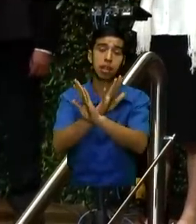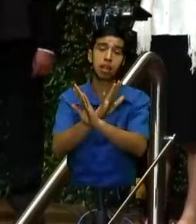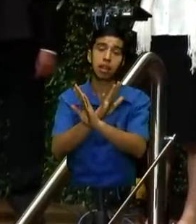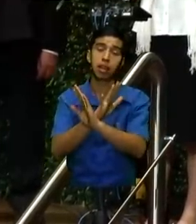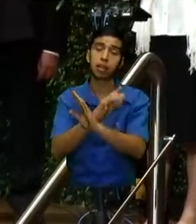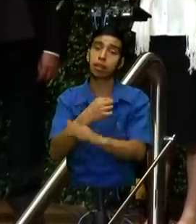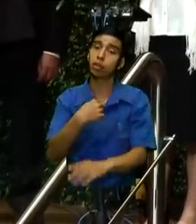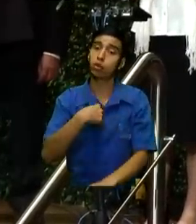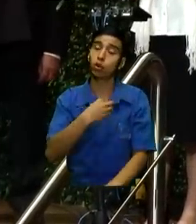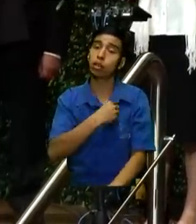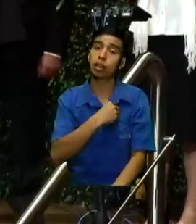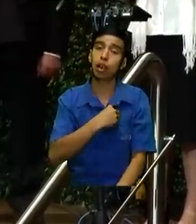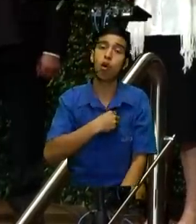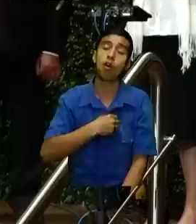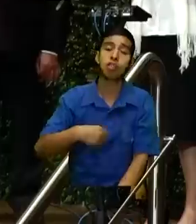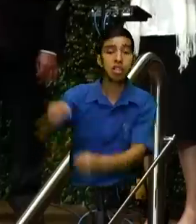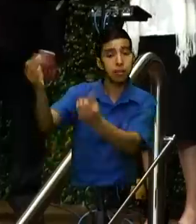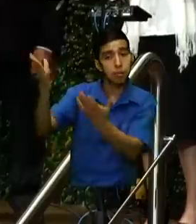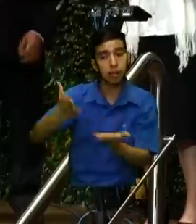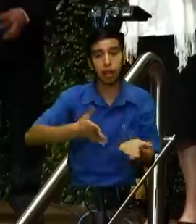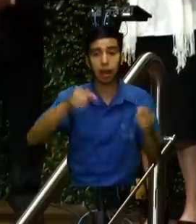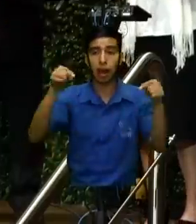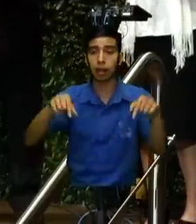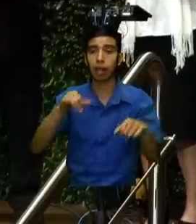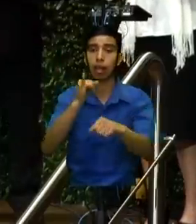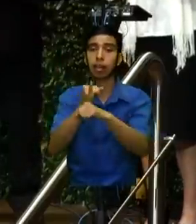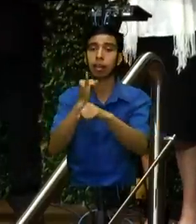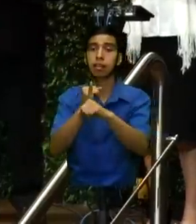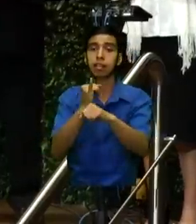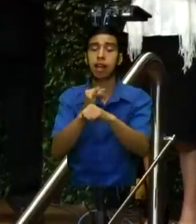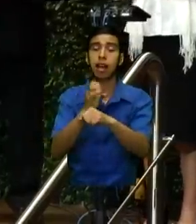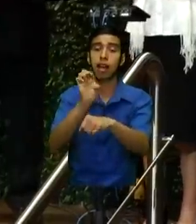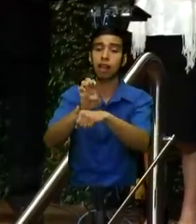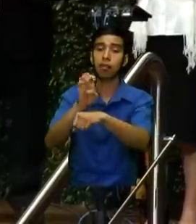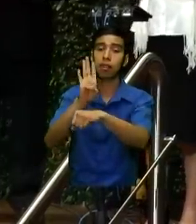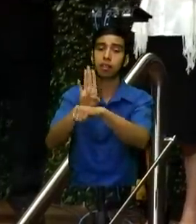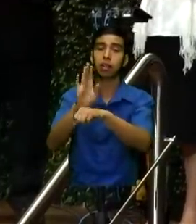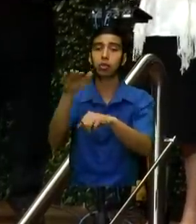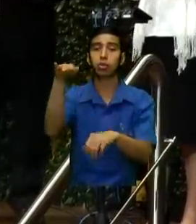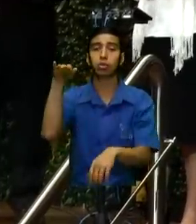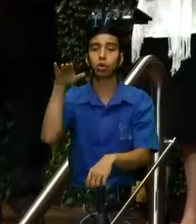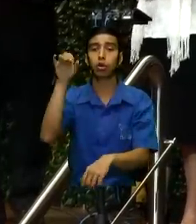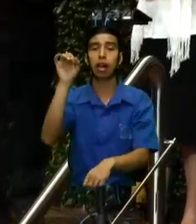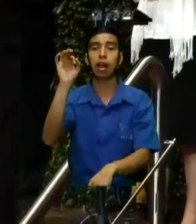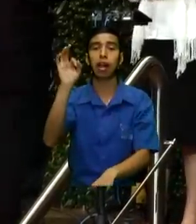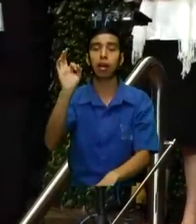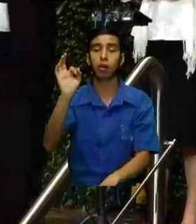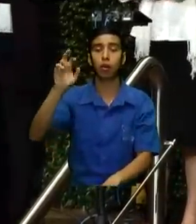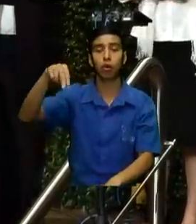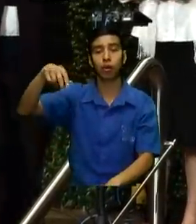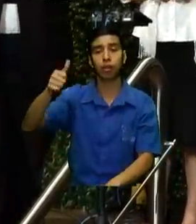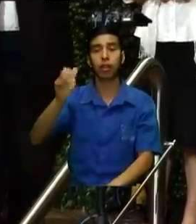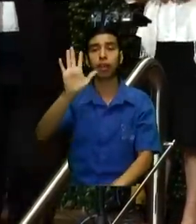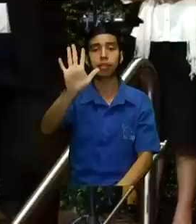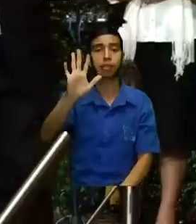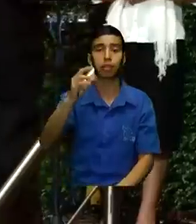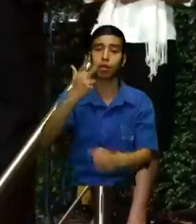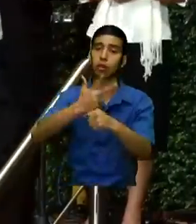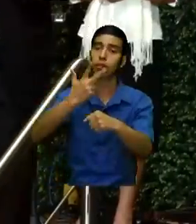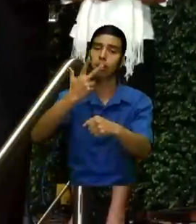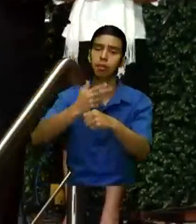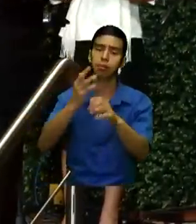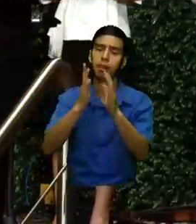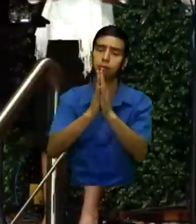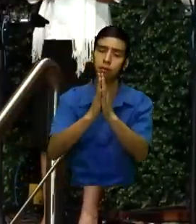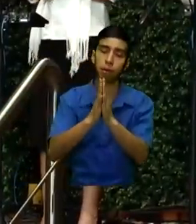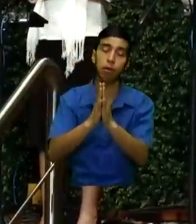aquí a mi mano izquierda, por favor. Él está pidiendo cobertura ministerial y vamos a orar por la hermana Rita Marroquín, que también ella